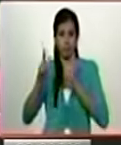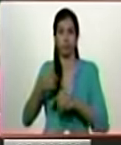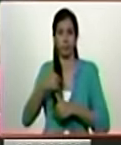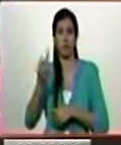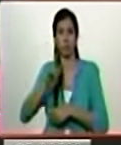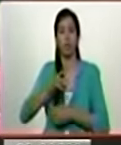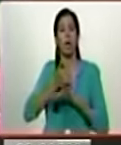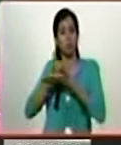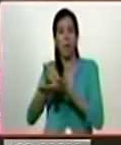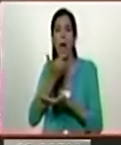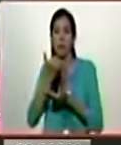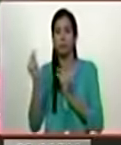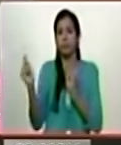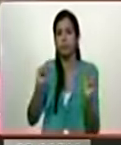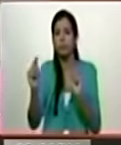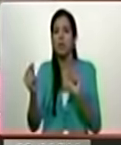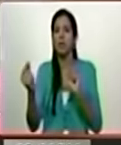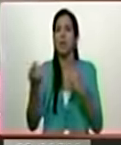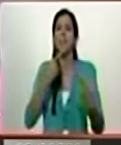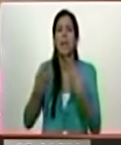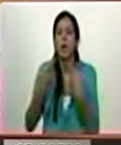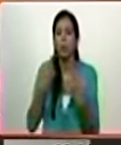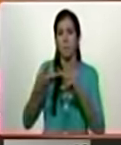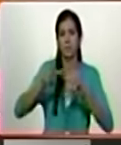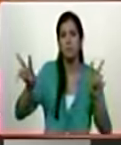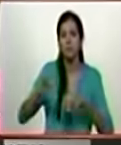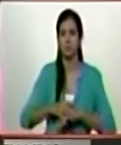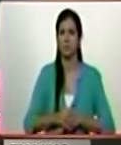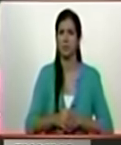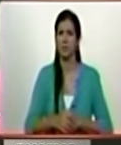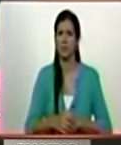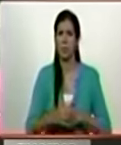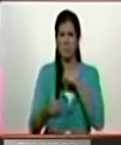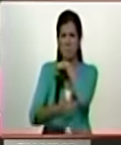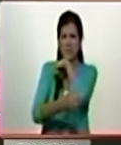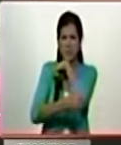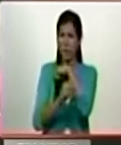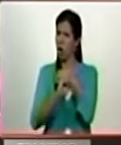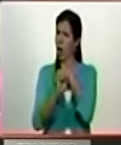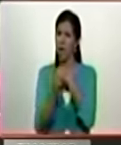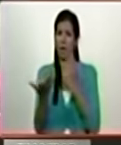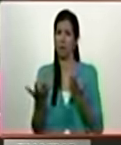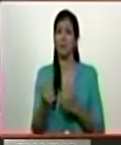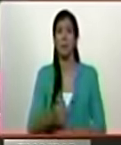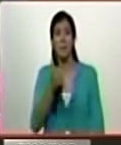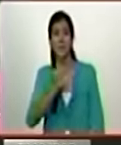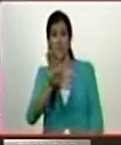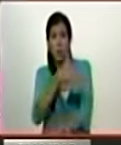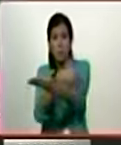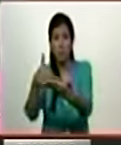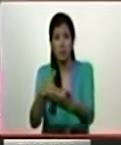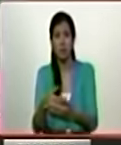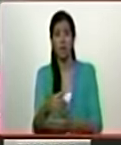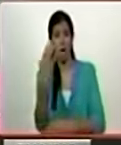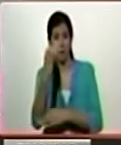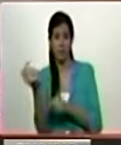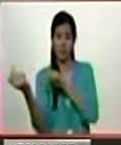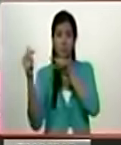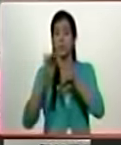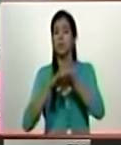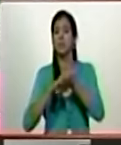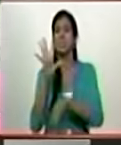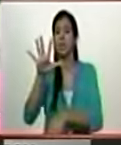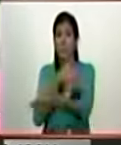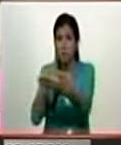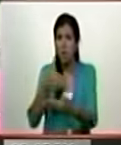nos pueden acusar de mezquinos a nosotros, por Dios, vale. ¿Cómo nos van a acusar de mezquinos si tenemos más de 5 millones de colombianos aquí en Venezuela?